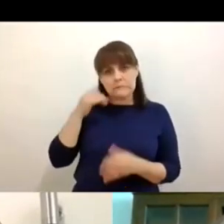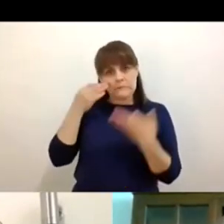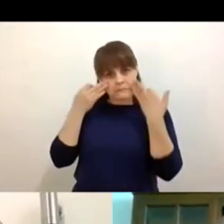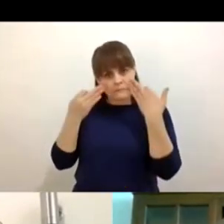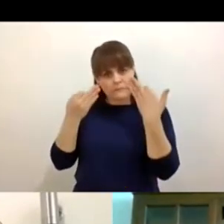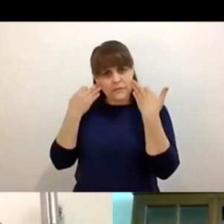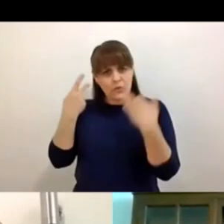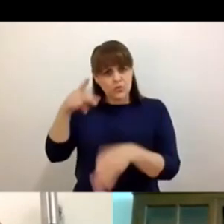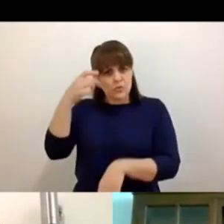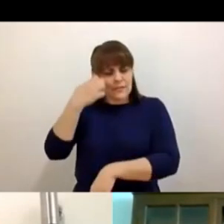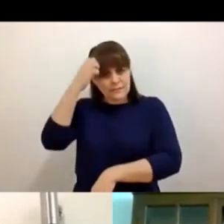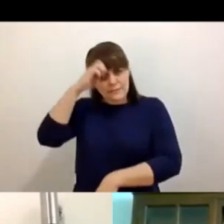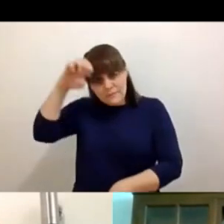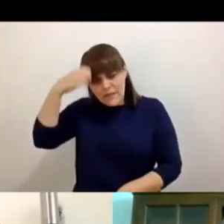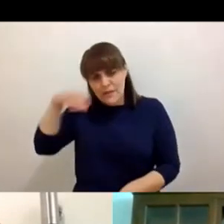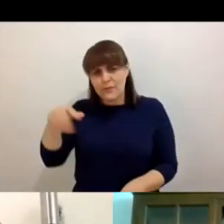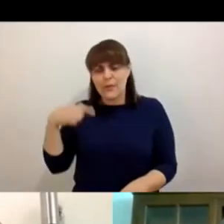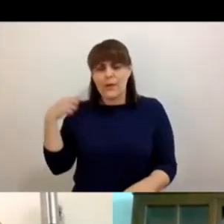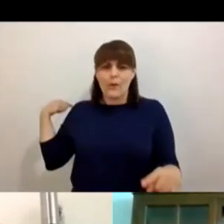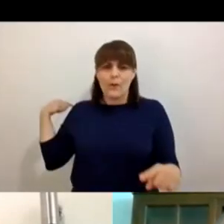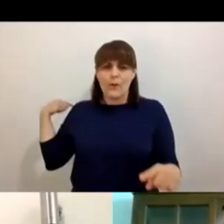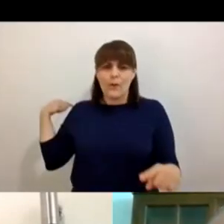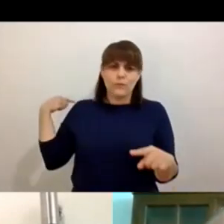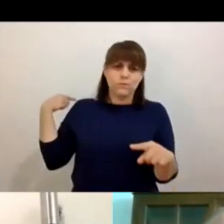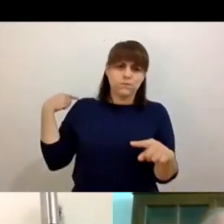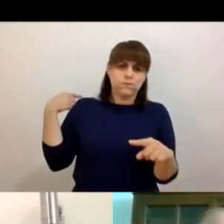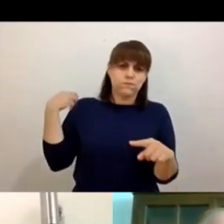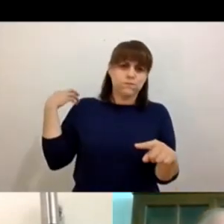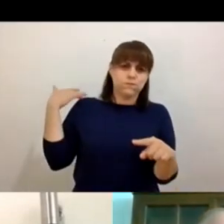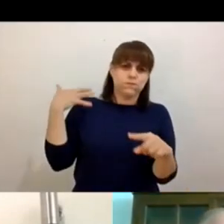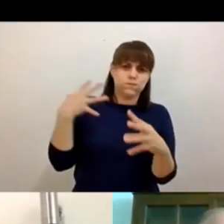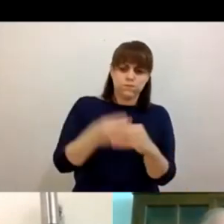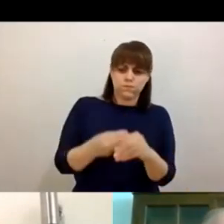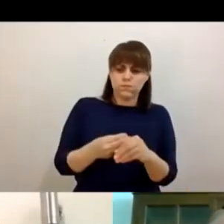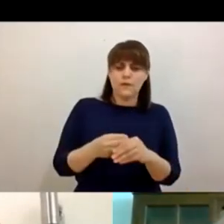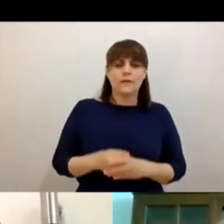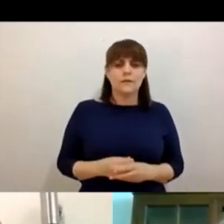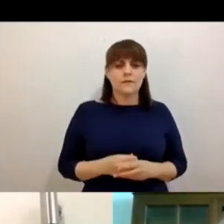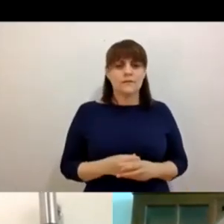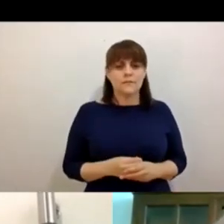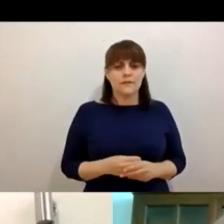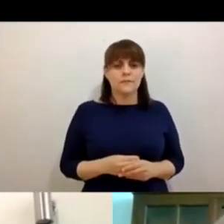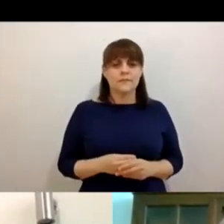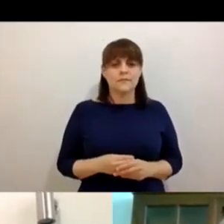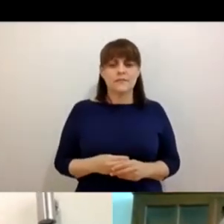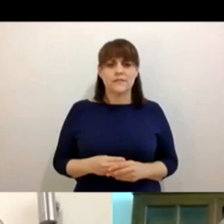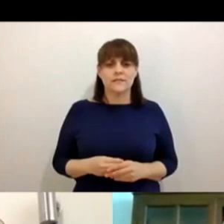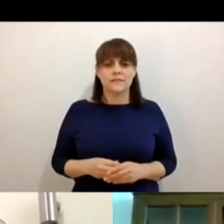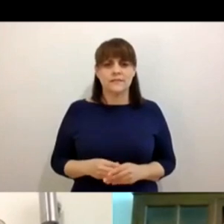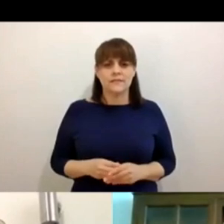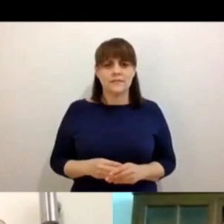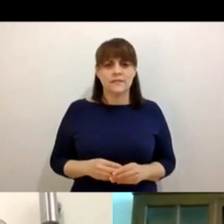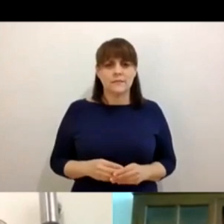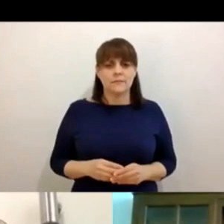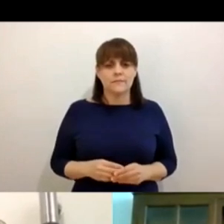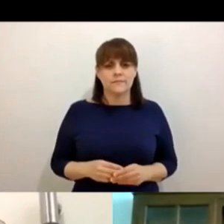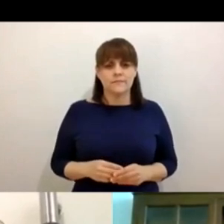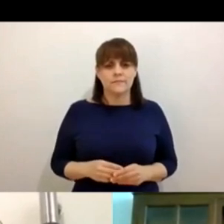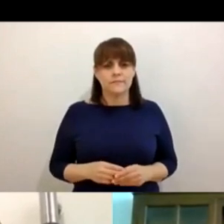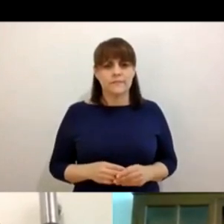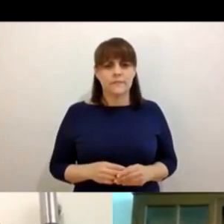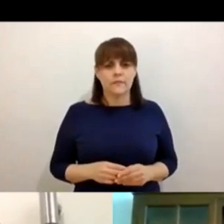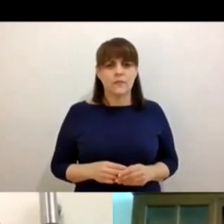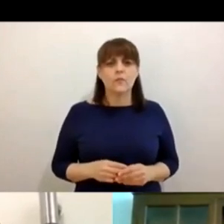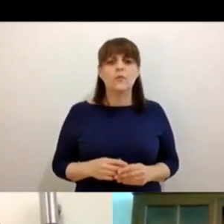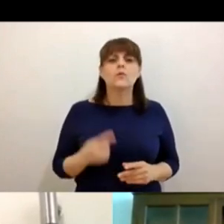años. Comisionado, qué gusto compartir foro con usted. Desde Reinserta, nosotros trabajamos